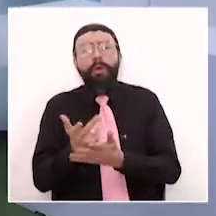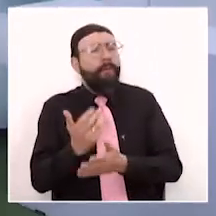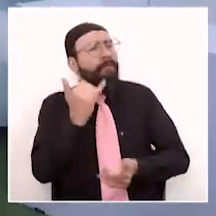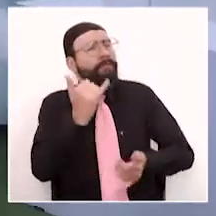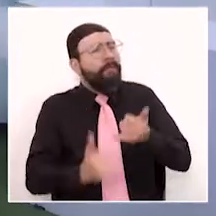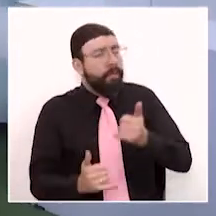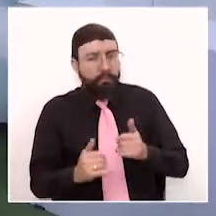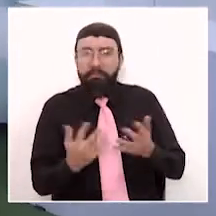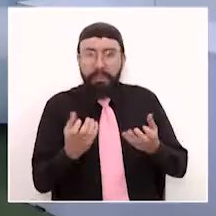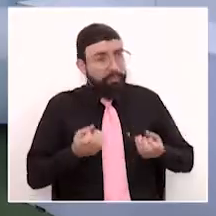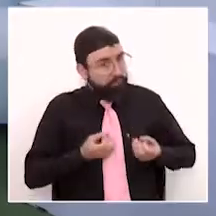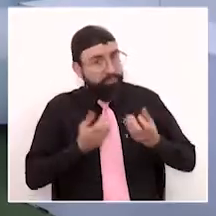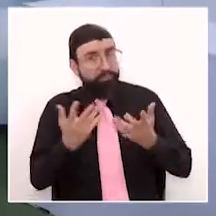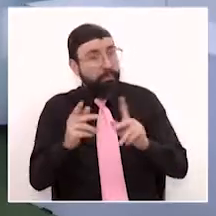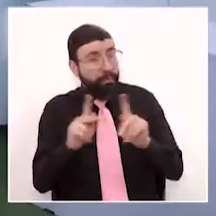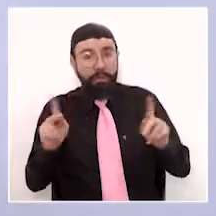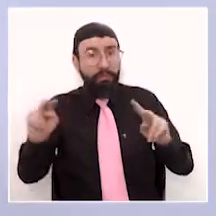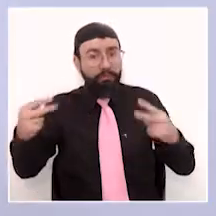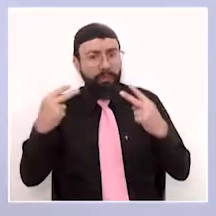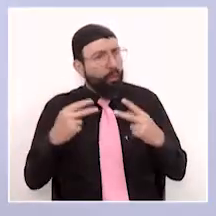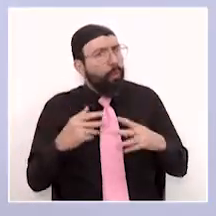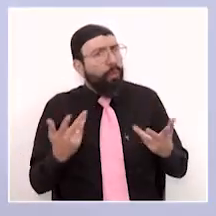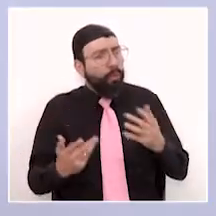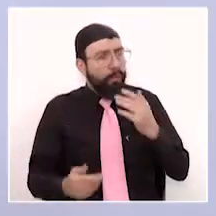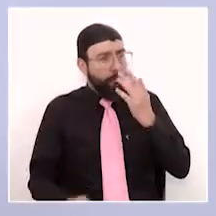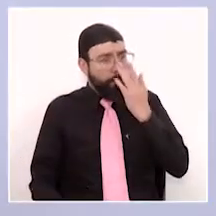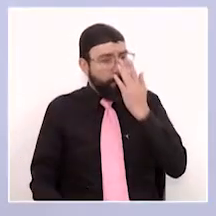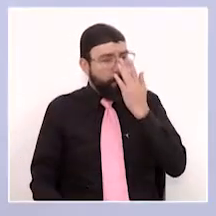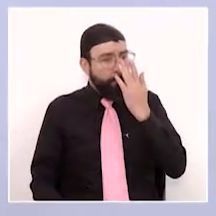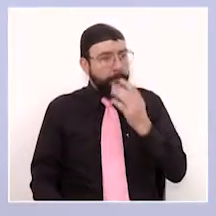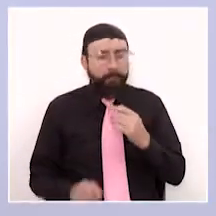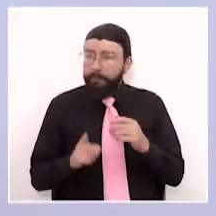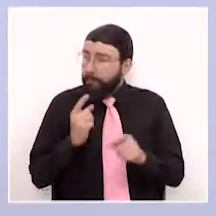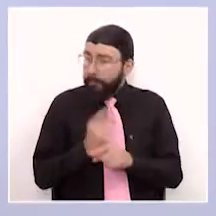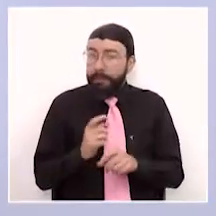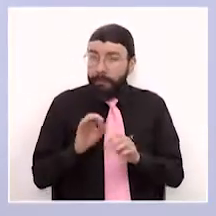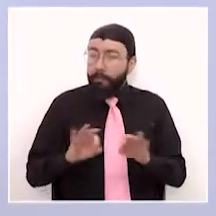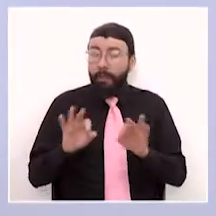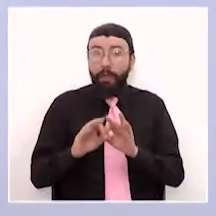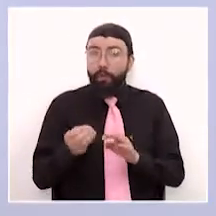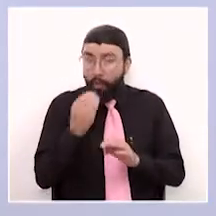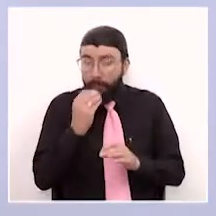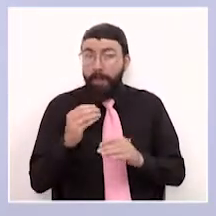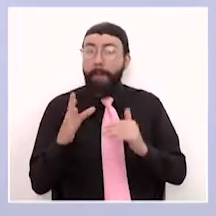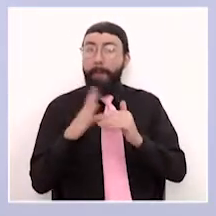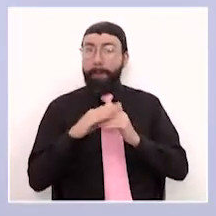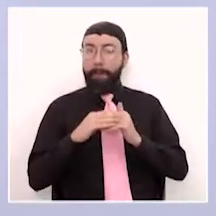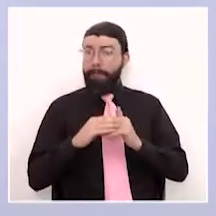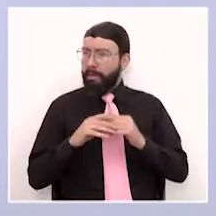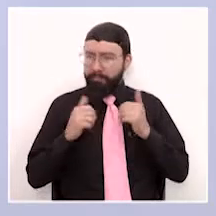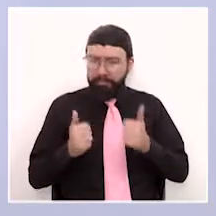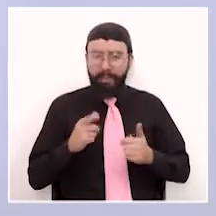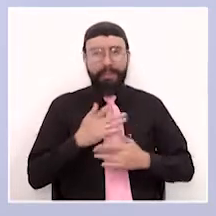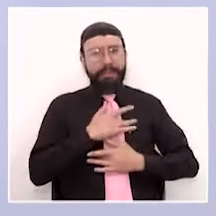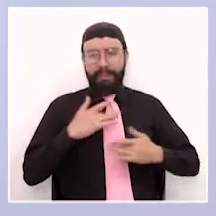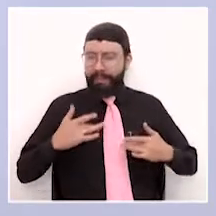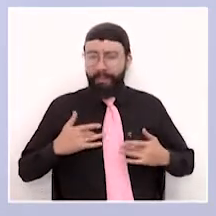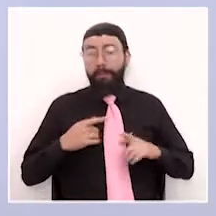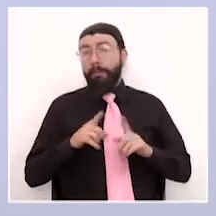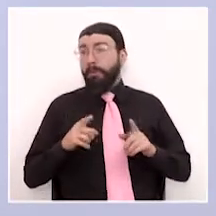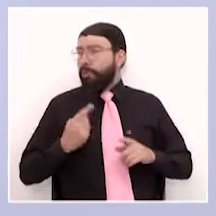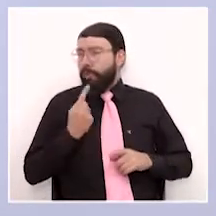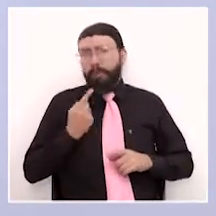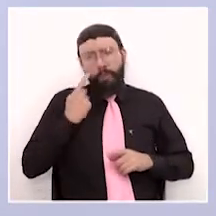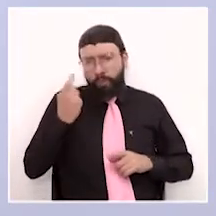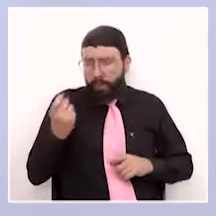enviar a todas las personas que hoy nos vieron? Bueno, pues muy importante que comamos pan. El pan es bueno, el pan es saludable, solamente que busquemos un